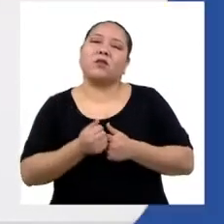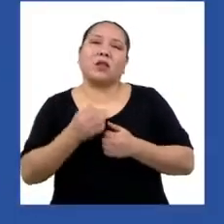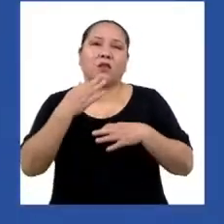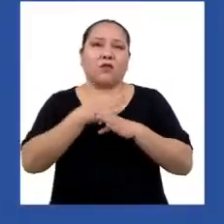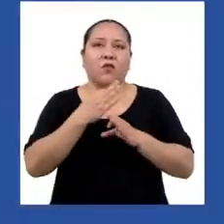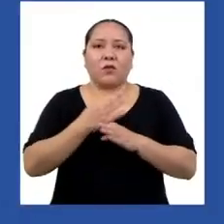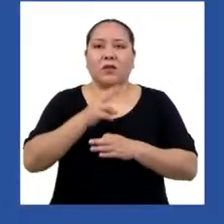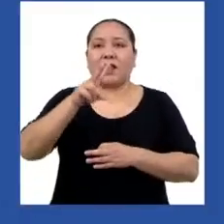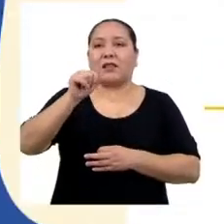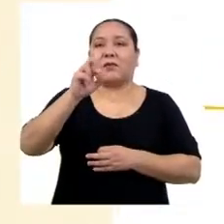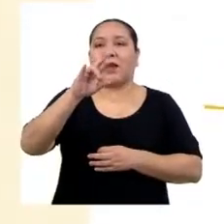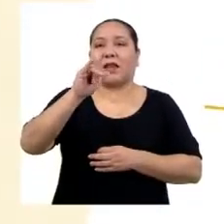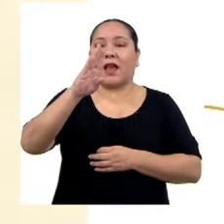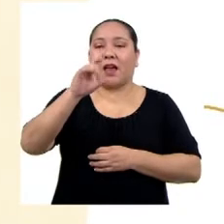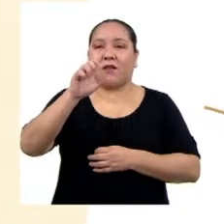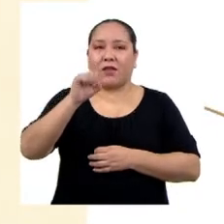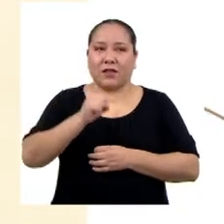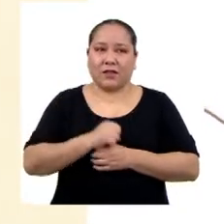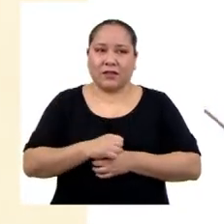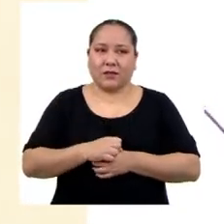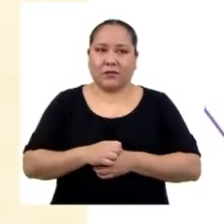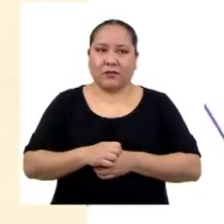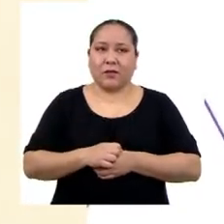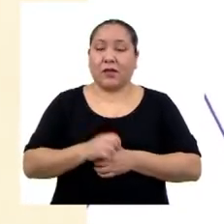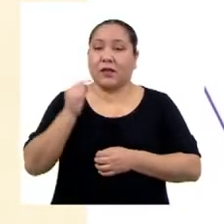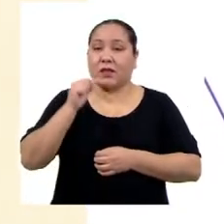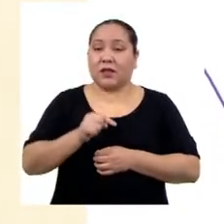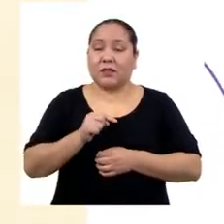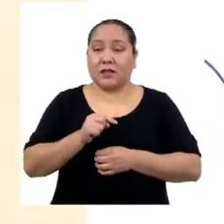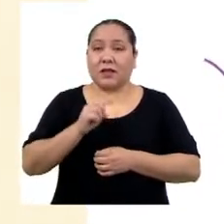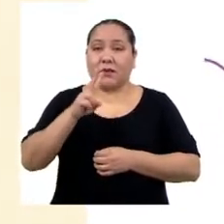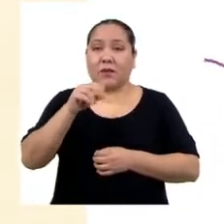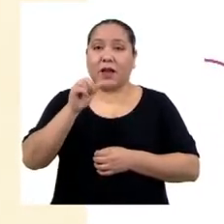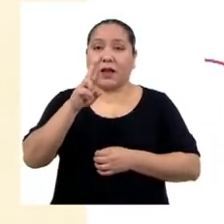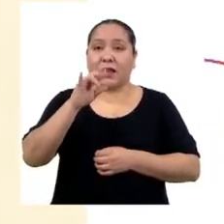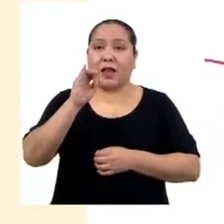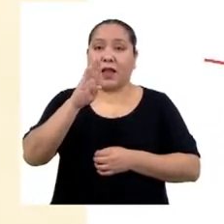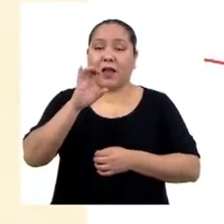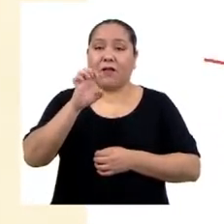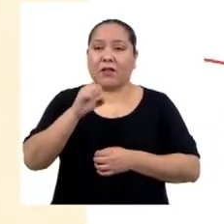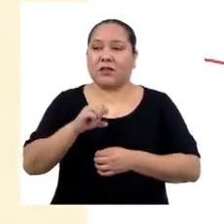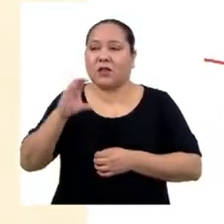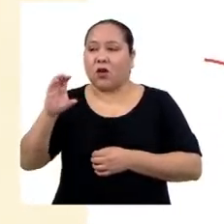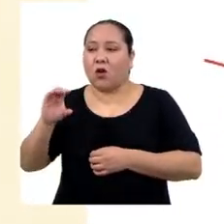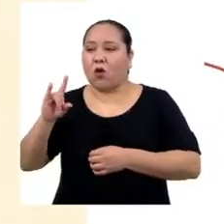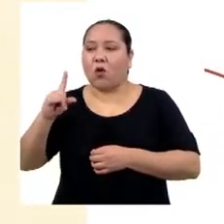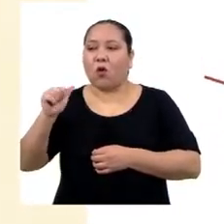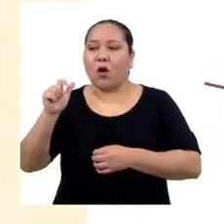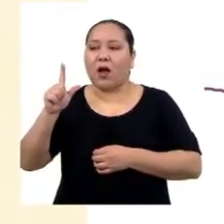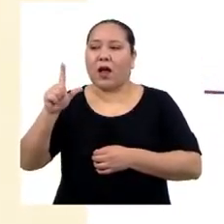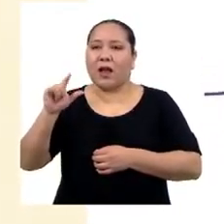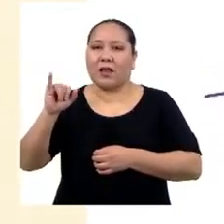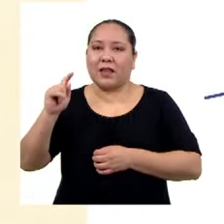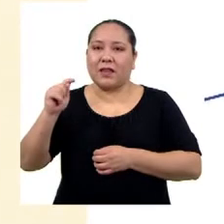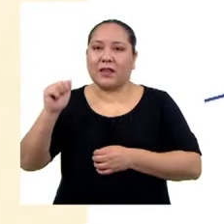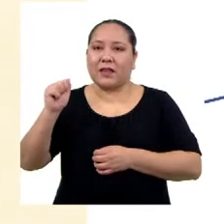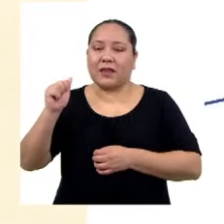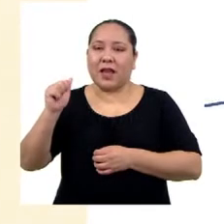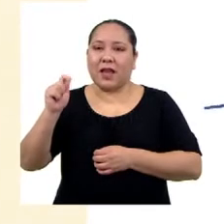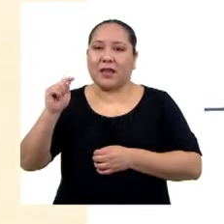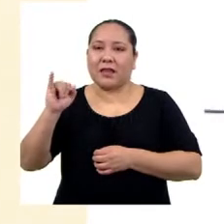existen? Las variables estadísticas son variables cualitativas, que son de dos